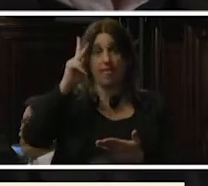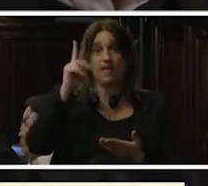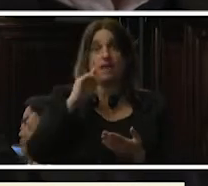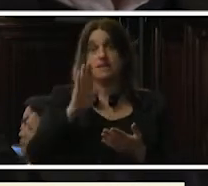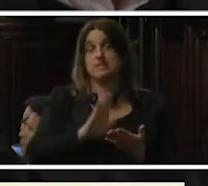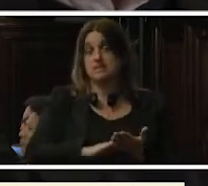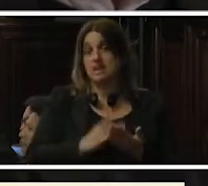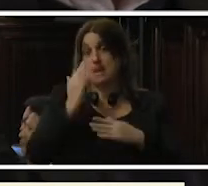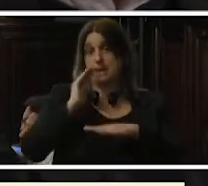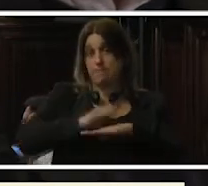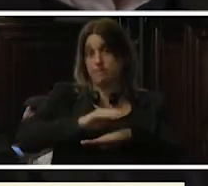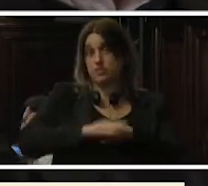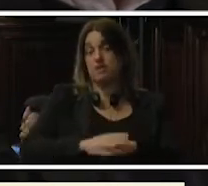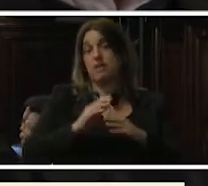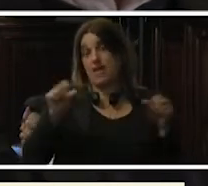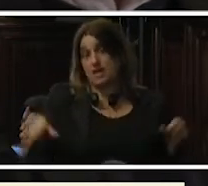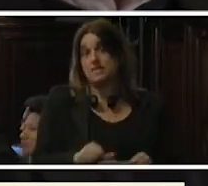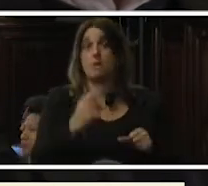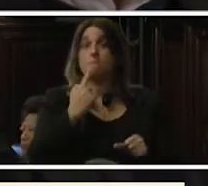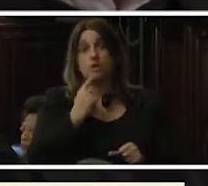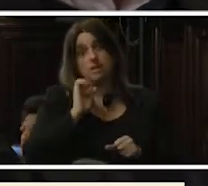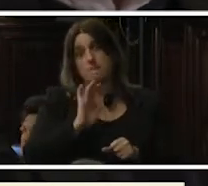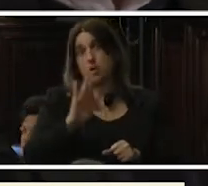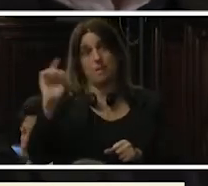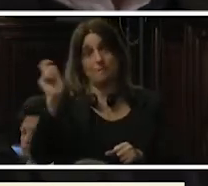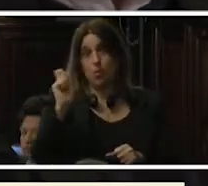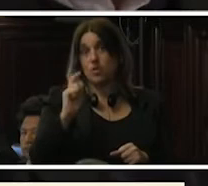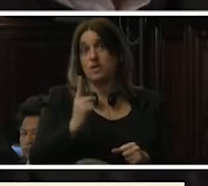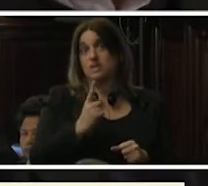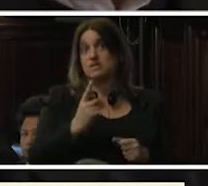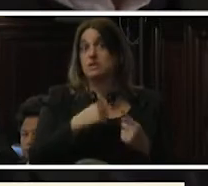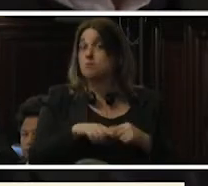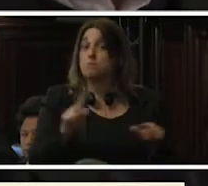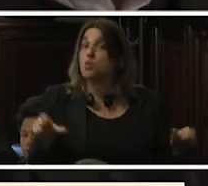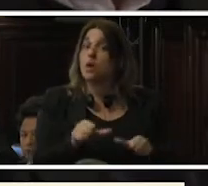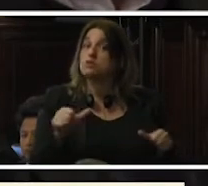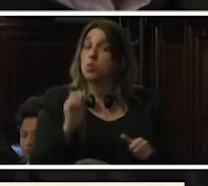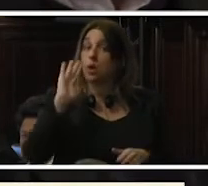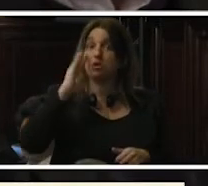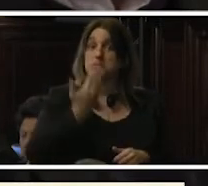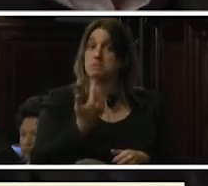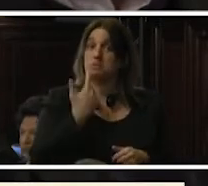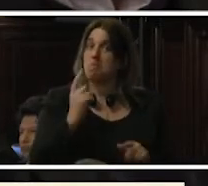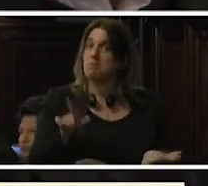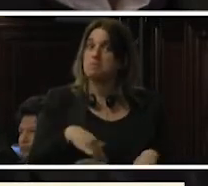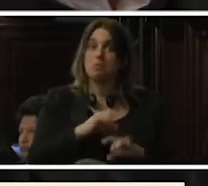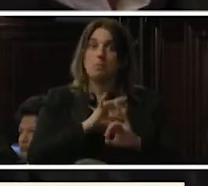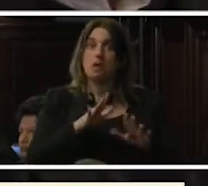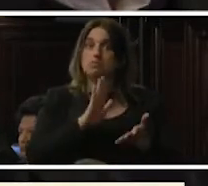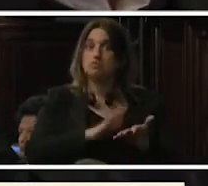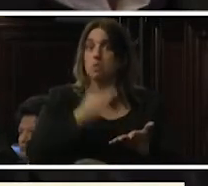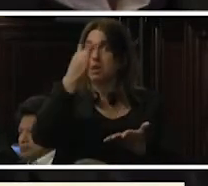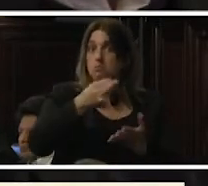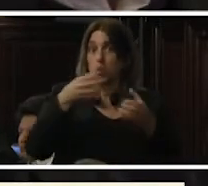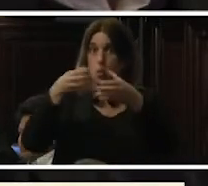encargado de la formulación de políticas públicas para la promoción de estos derechos, no ha realizado un reconocimiento expreso de la presencia de grupos